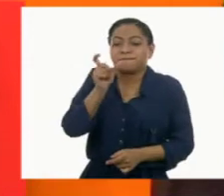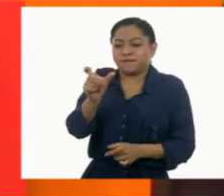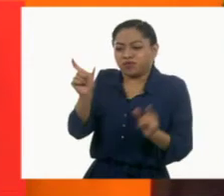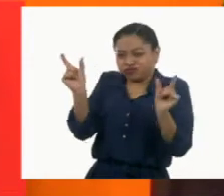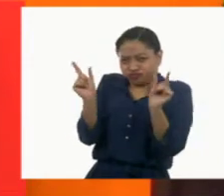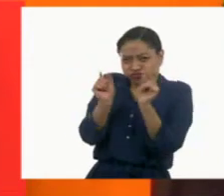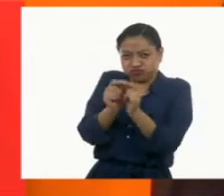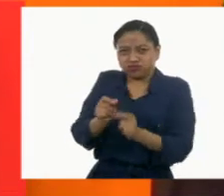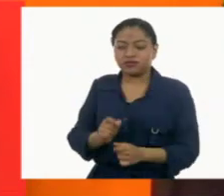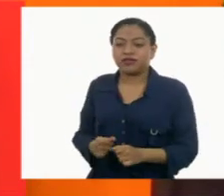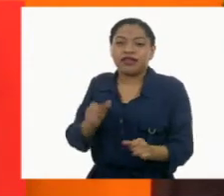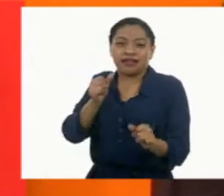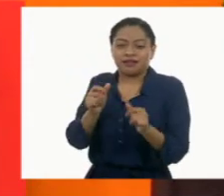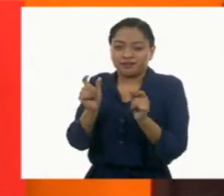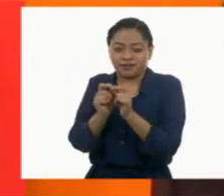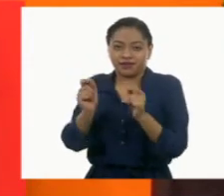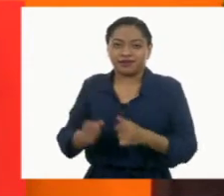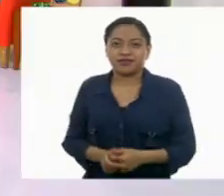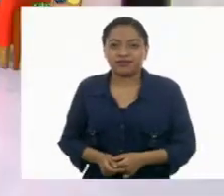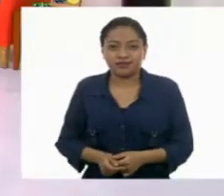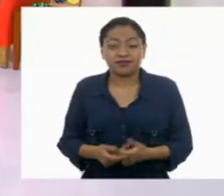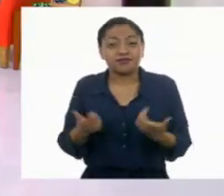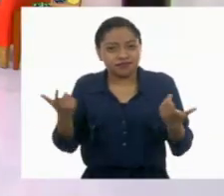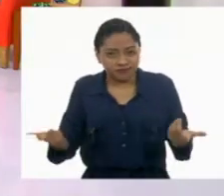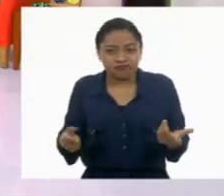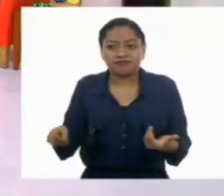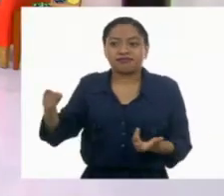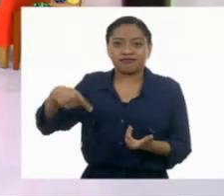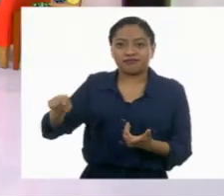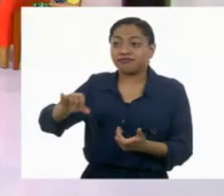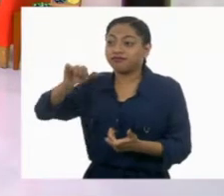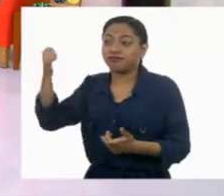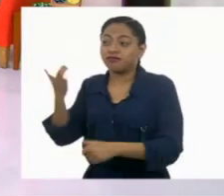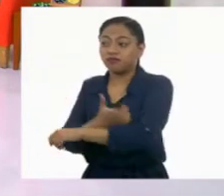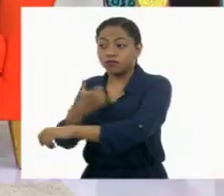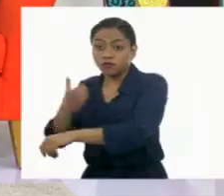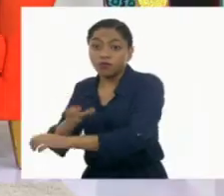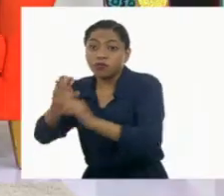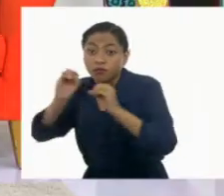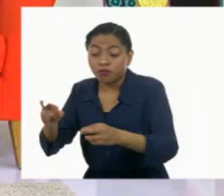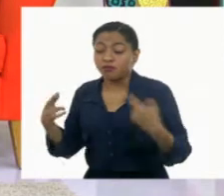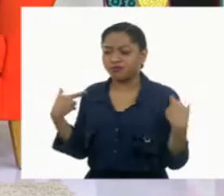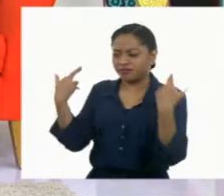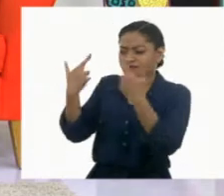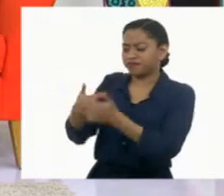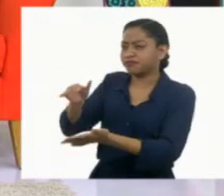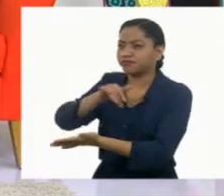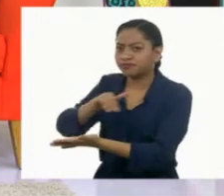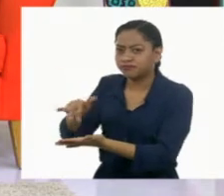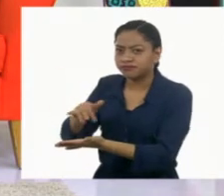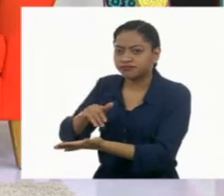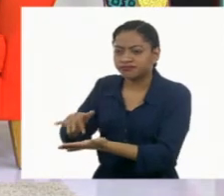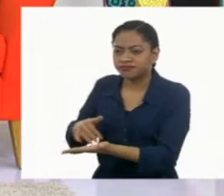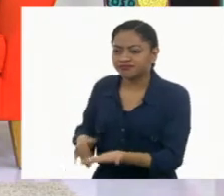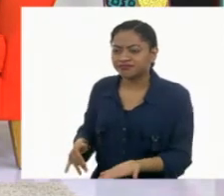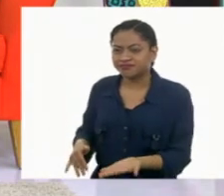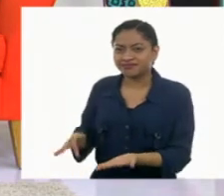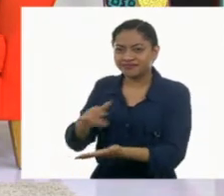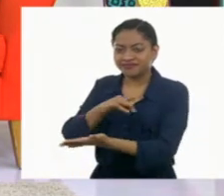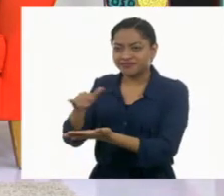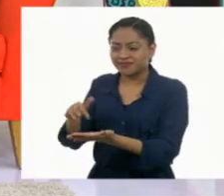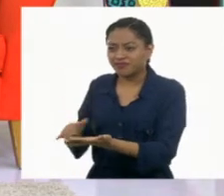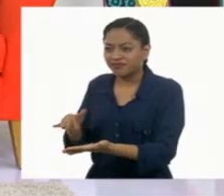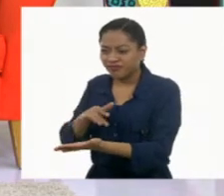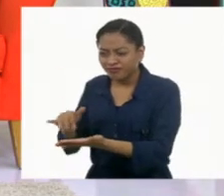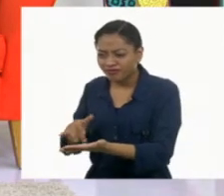personalizados, fuera de norma. Y entonces cuando pues algún otro compañero o incluso los propios profesores van a leer, no podemos leerlo